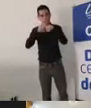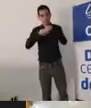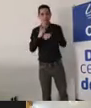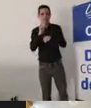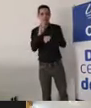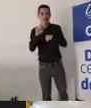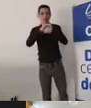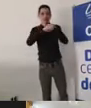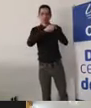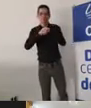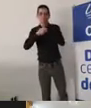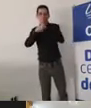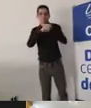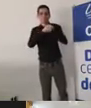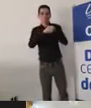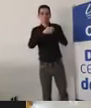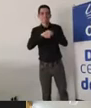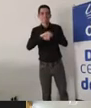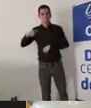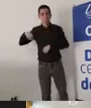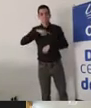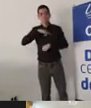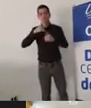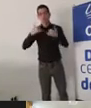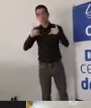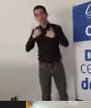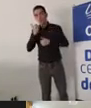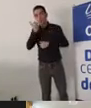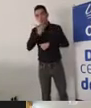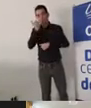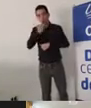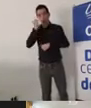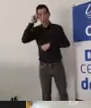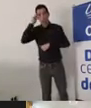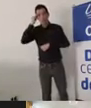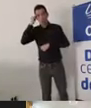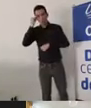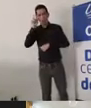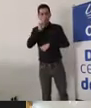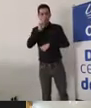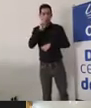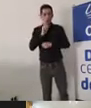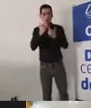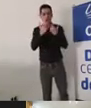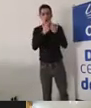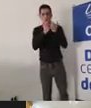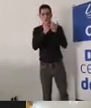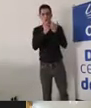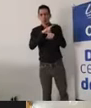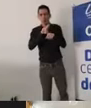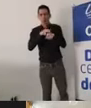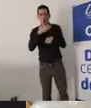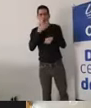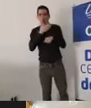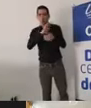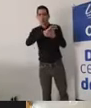primero, ser estudiantes, ser afro, ser indígenas, ser mujeres, grupos tradicionalmente excluidos, esa condición social